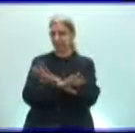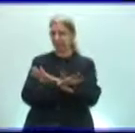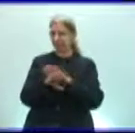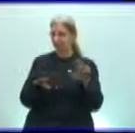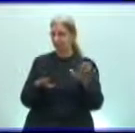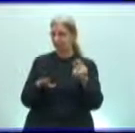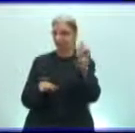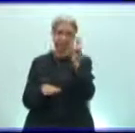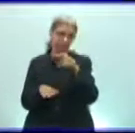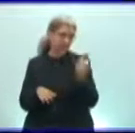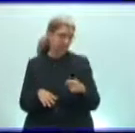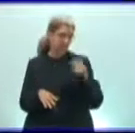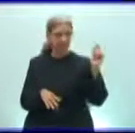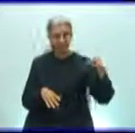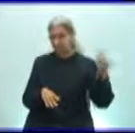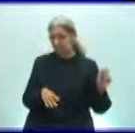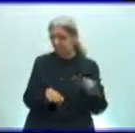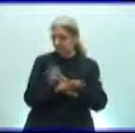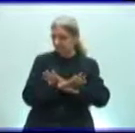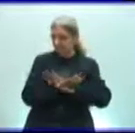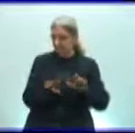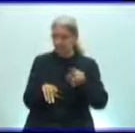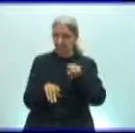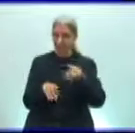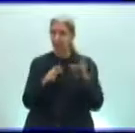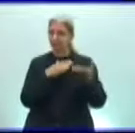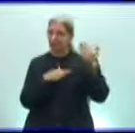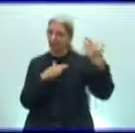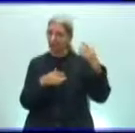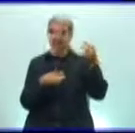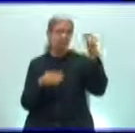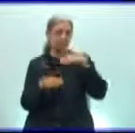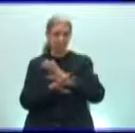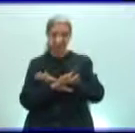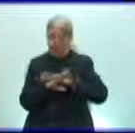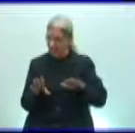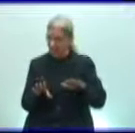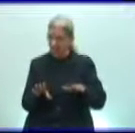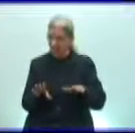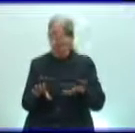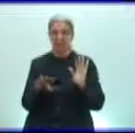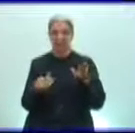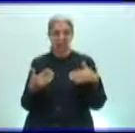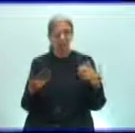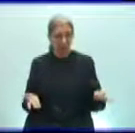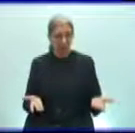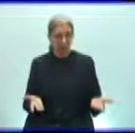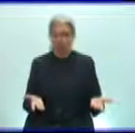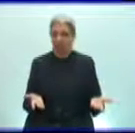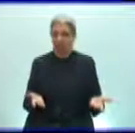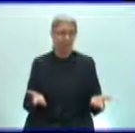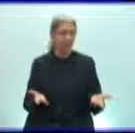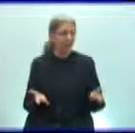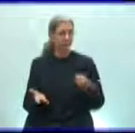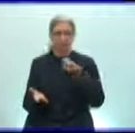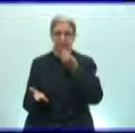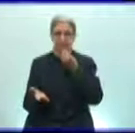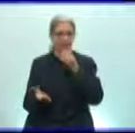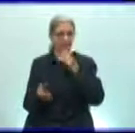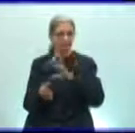Esa transformación que estamos haciendo ahí es multiplicando, sabiendo que la x no puede